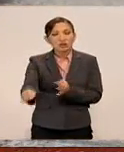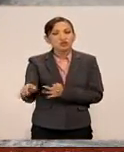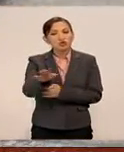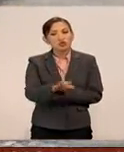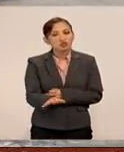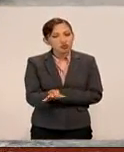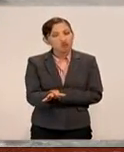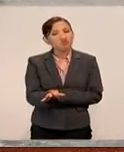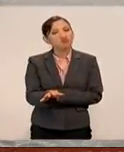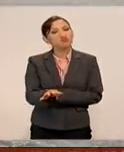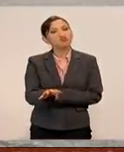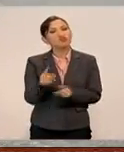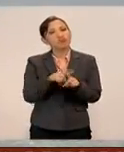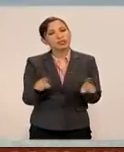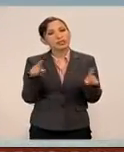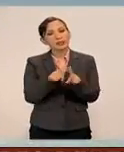anunció